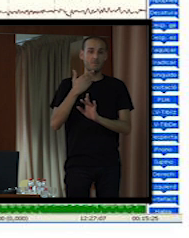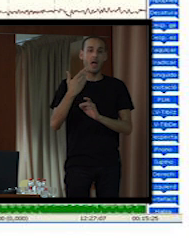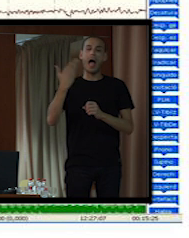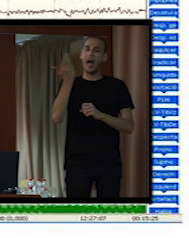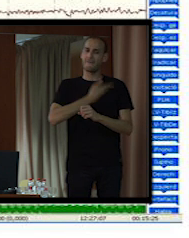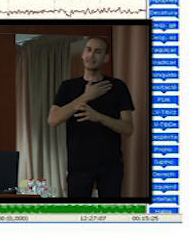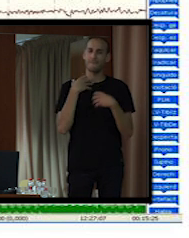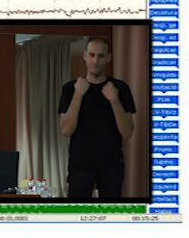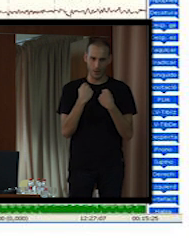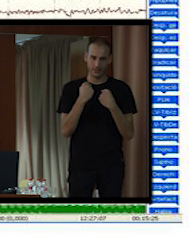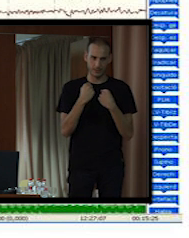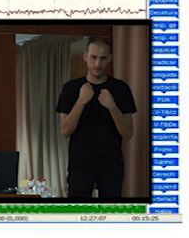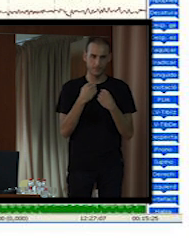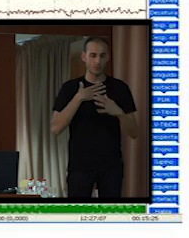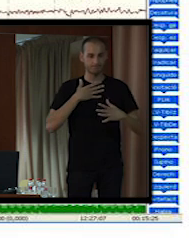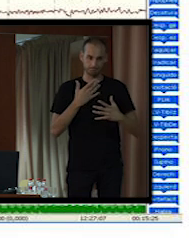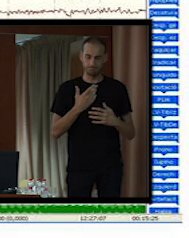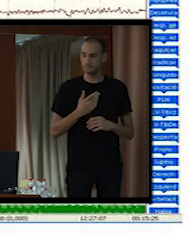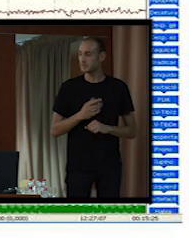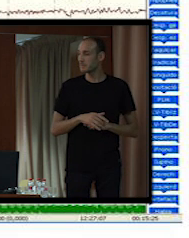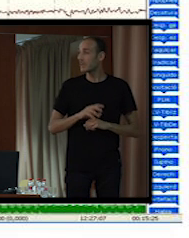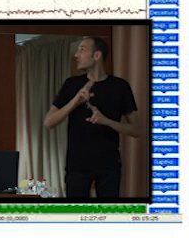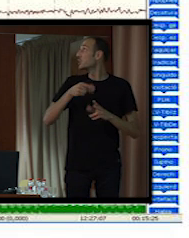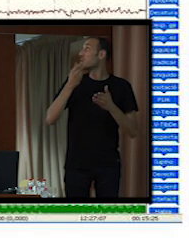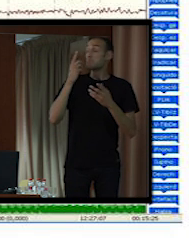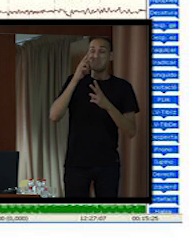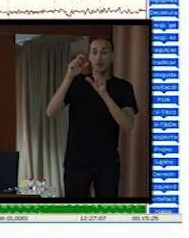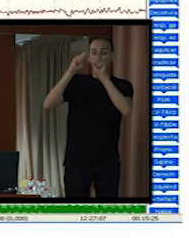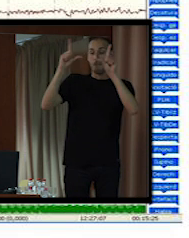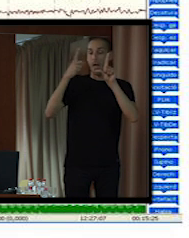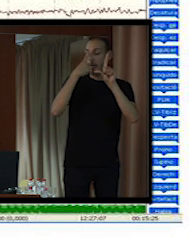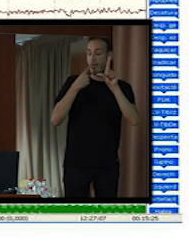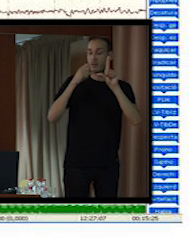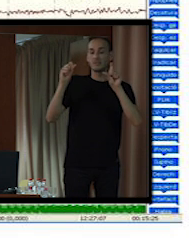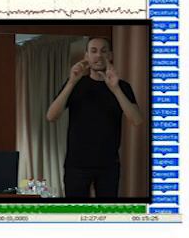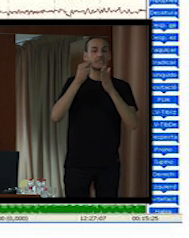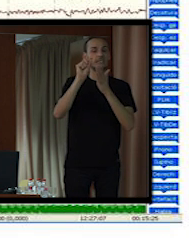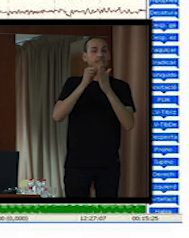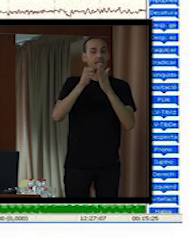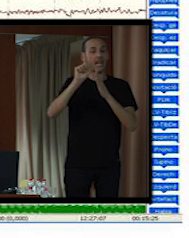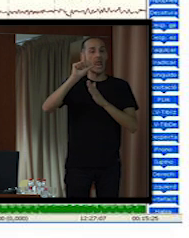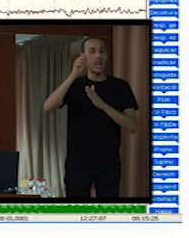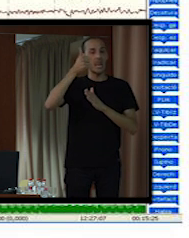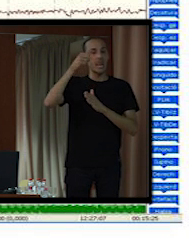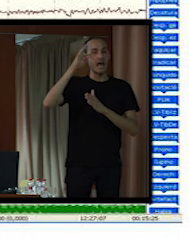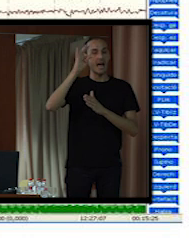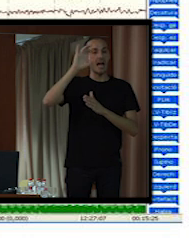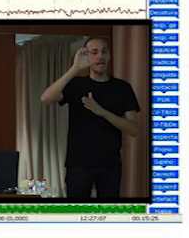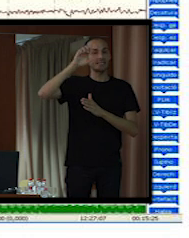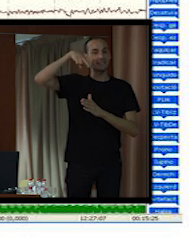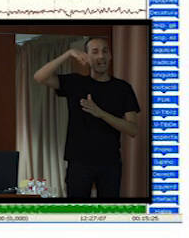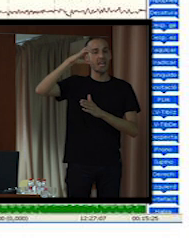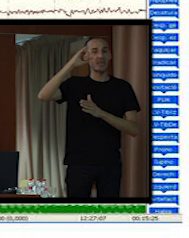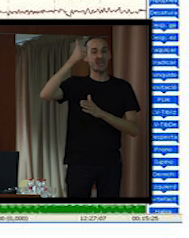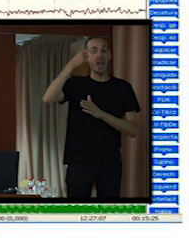Estos son imágenes de test de latencia, que el paciente no se durmió. Sin embargo, aquí se ve el ratón, porque como